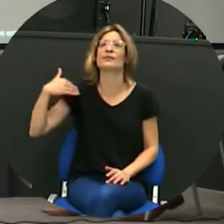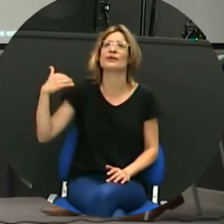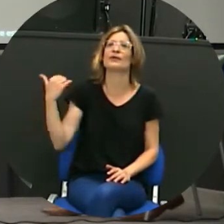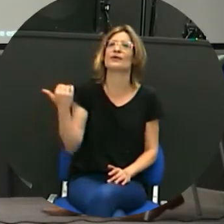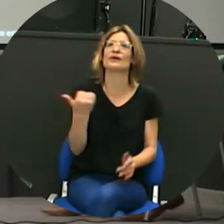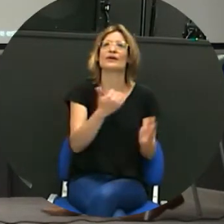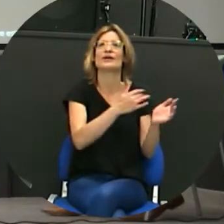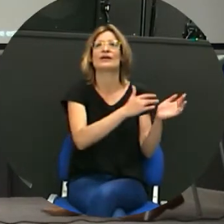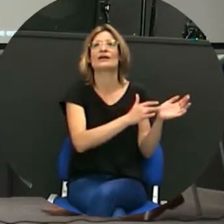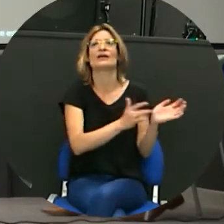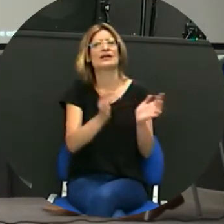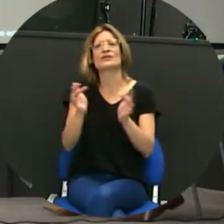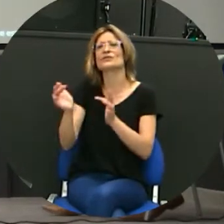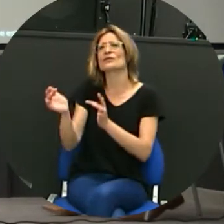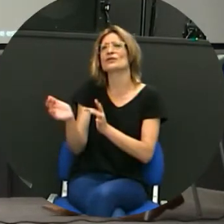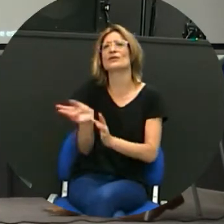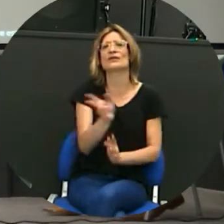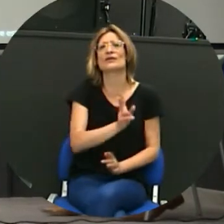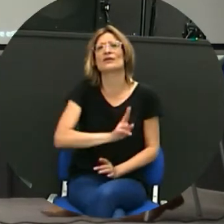presencia,